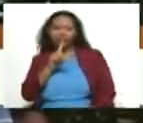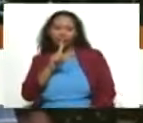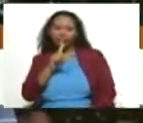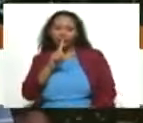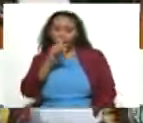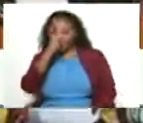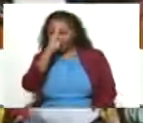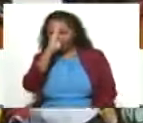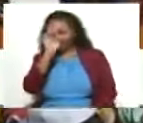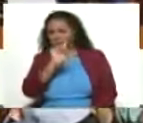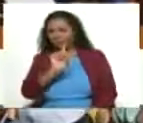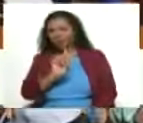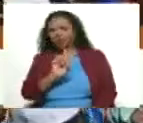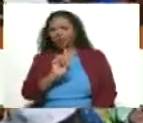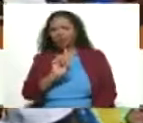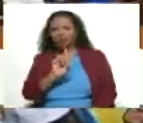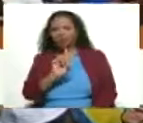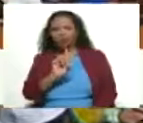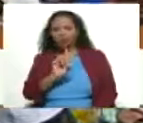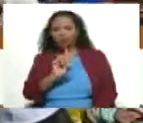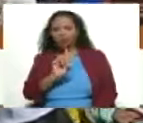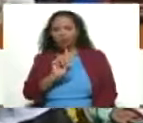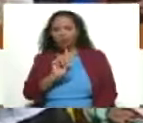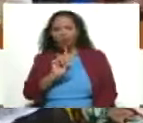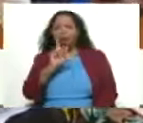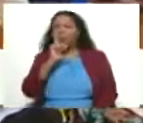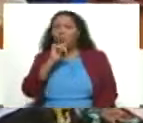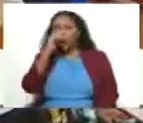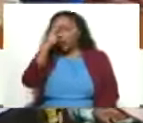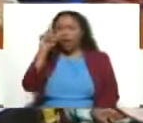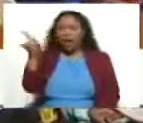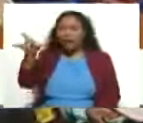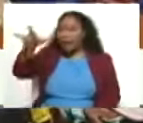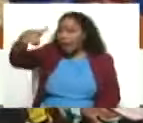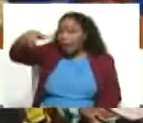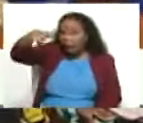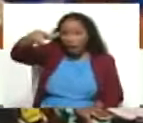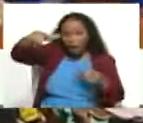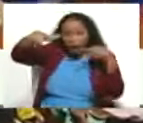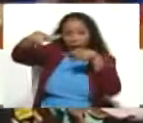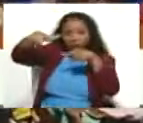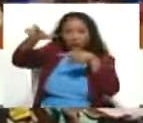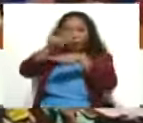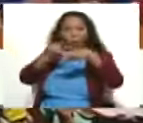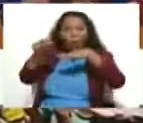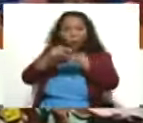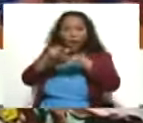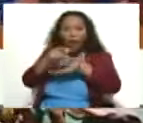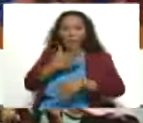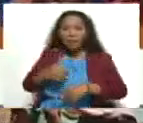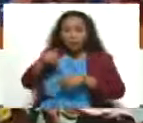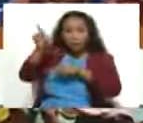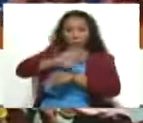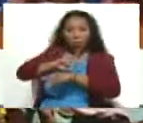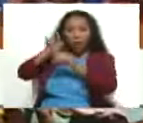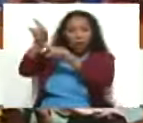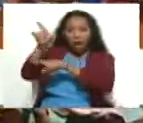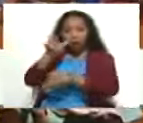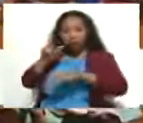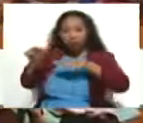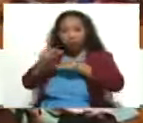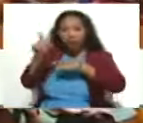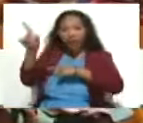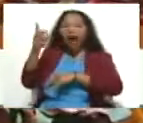duda, sin duda, el títere que gobierna Guyana está defendiendo los intereses de las